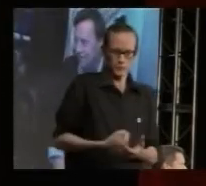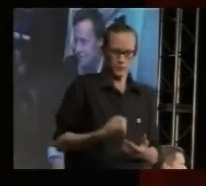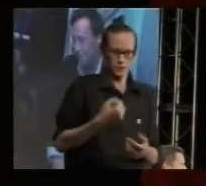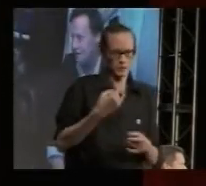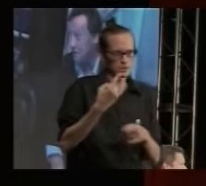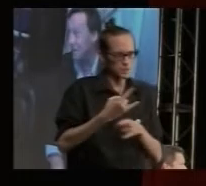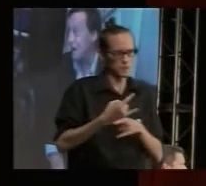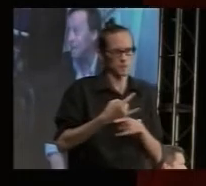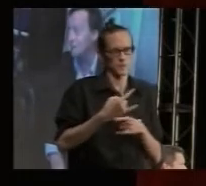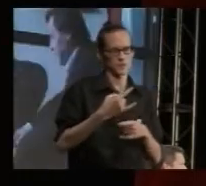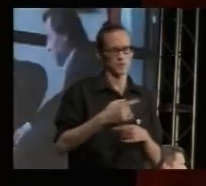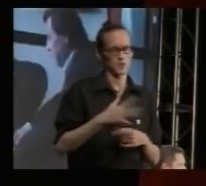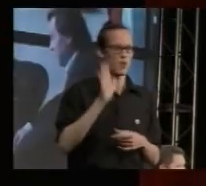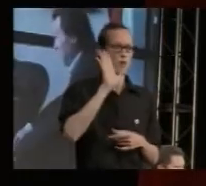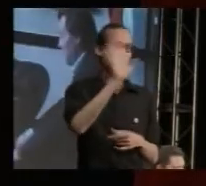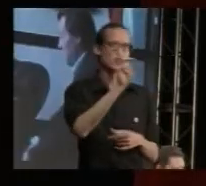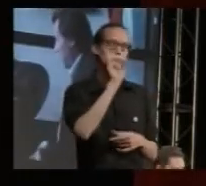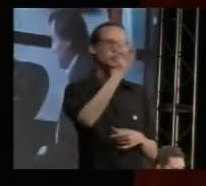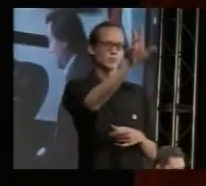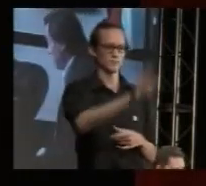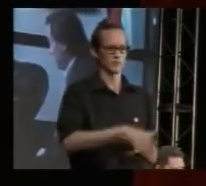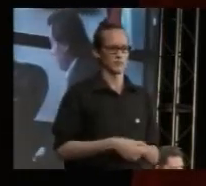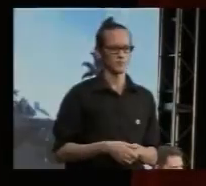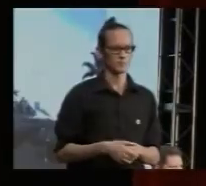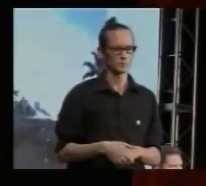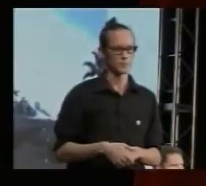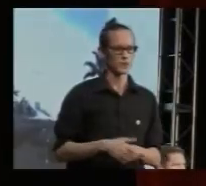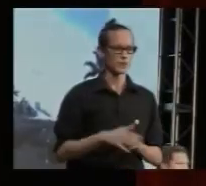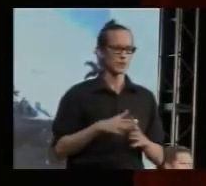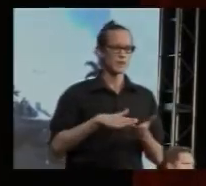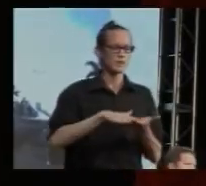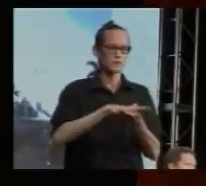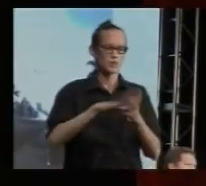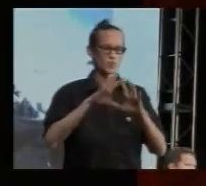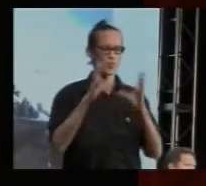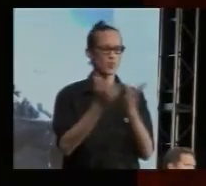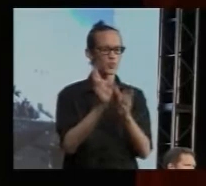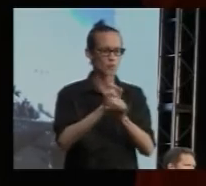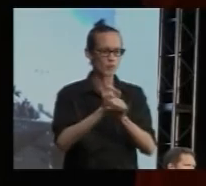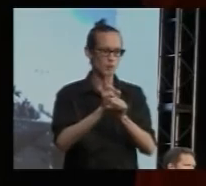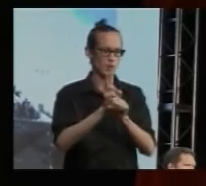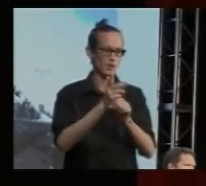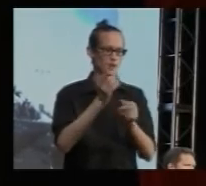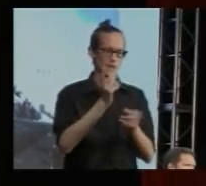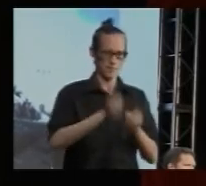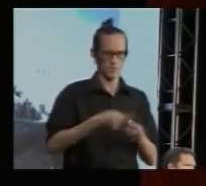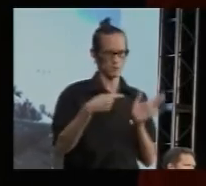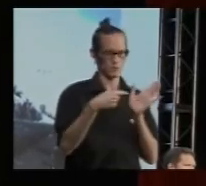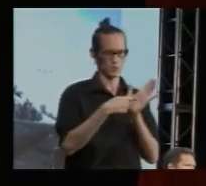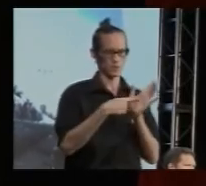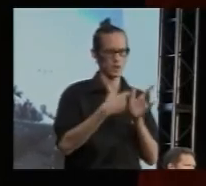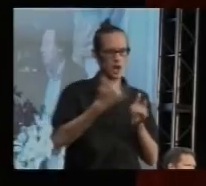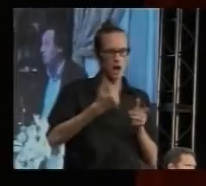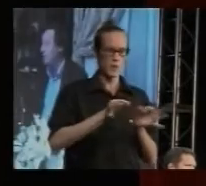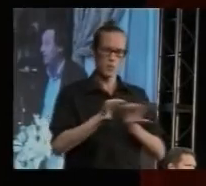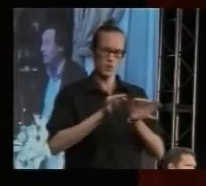La defensa de un medio sustentable ha estado en el centro de las acciones llevadas adelante por el municipio. Tenemos en marcha un proyecto